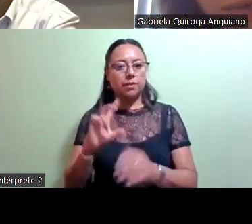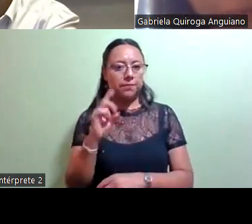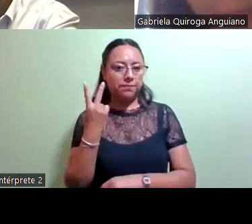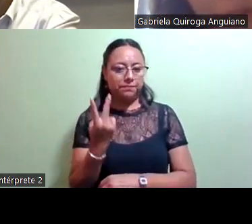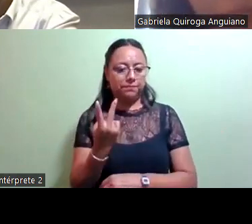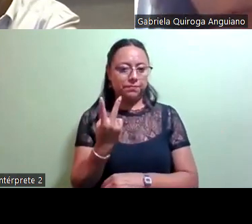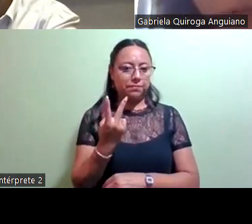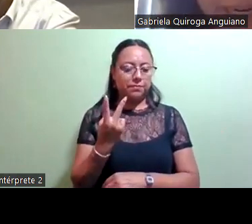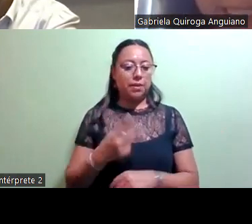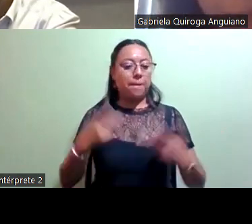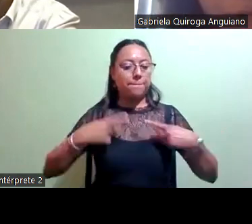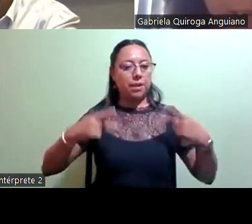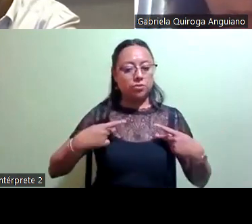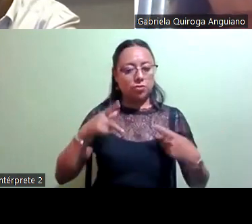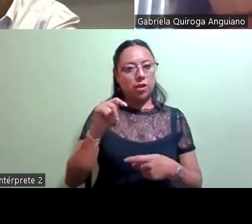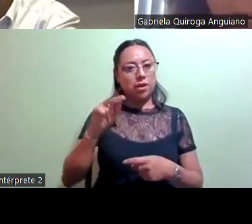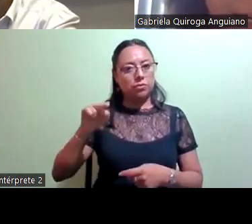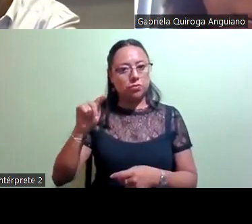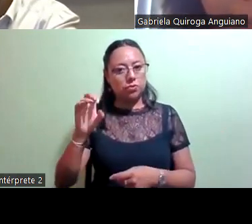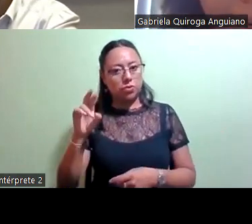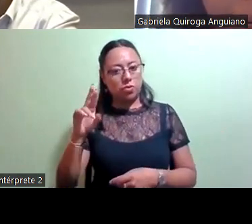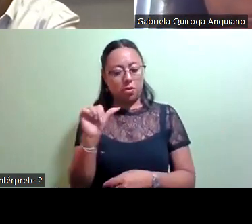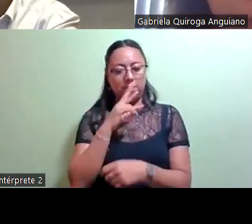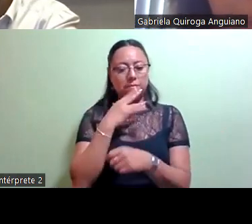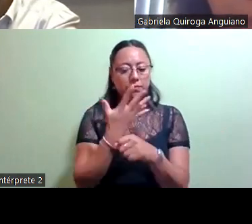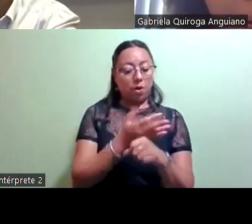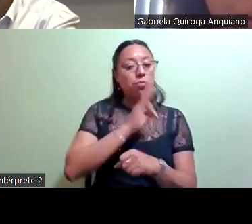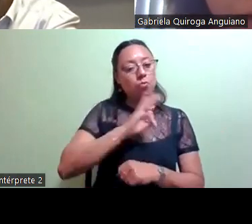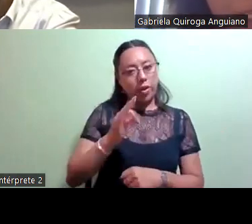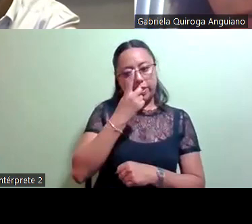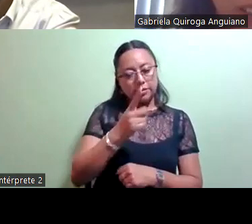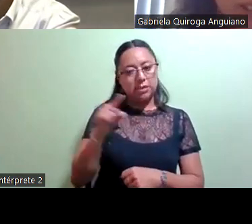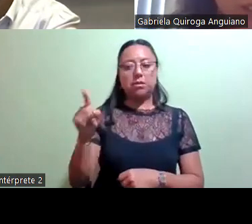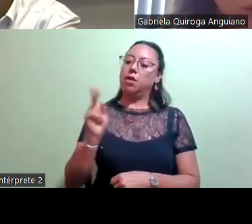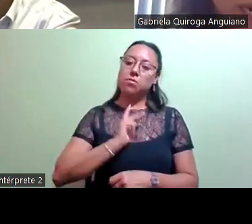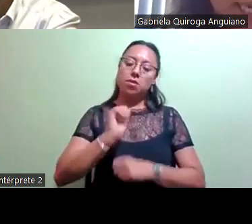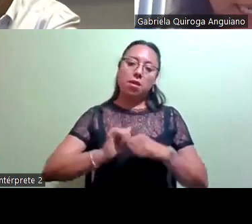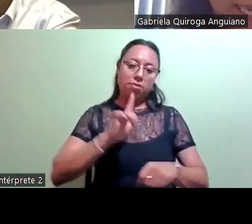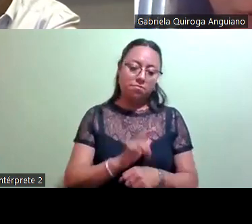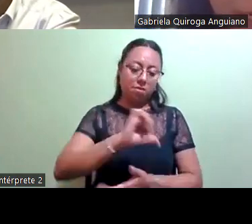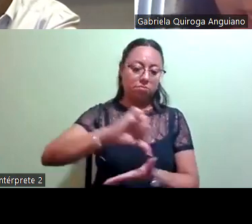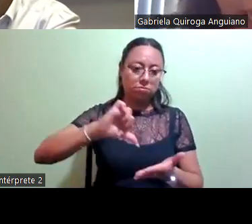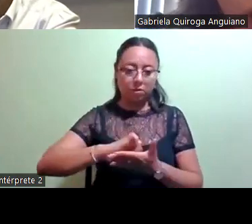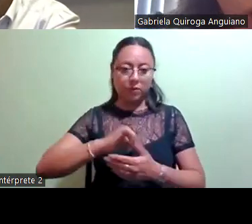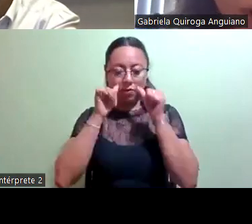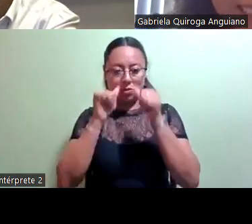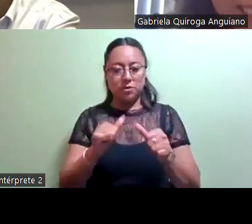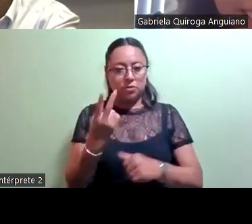32, la persona tutora responsable podrá reclamar a su animal a los centros de atención canina y